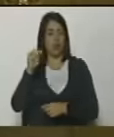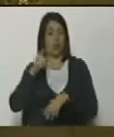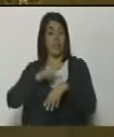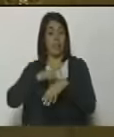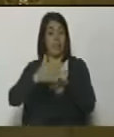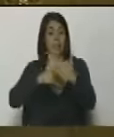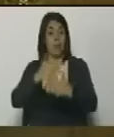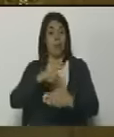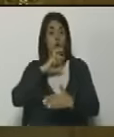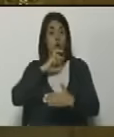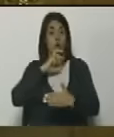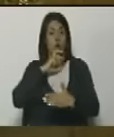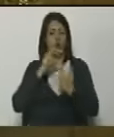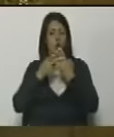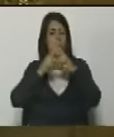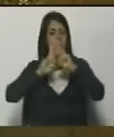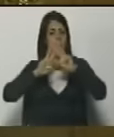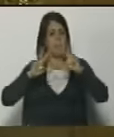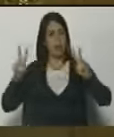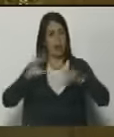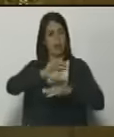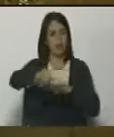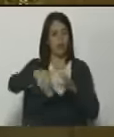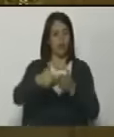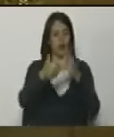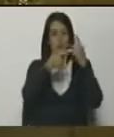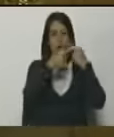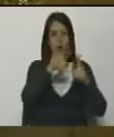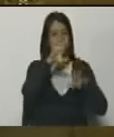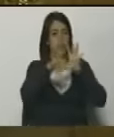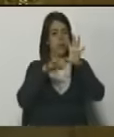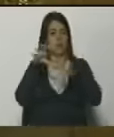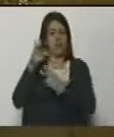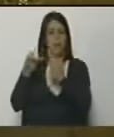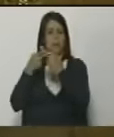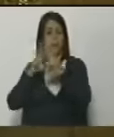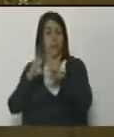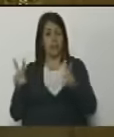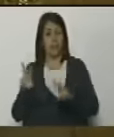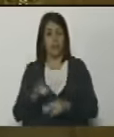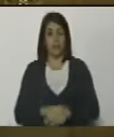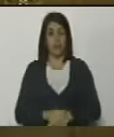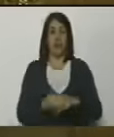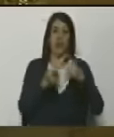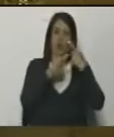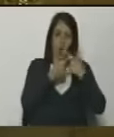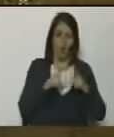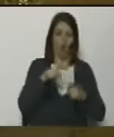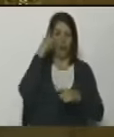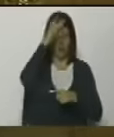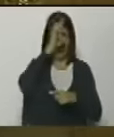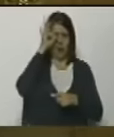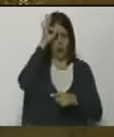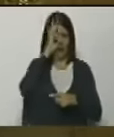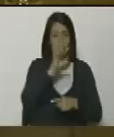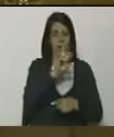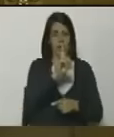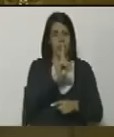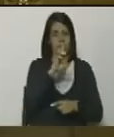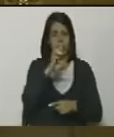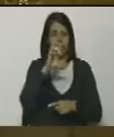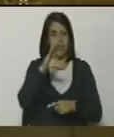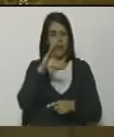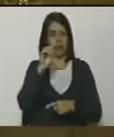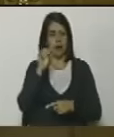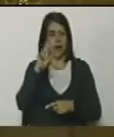humanos vivían en pacífica convivencia con el resto de los animales. Descartes, ya para finalizar, conoce un